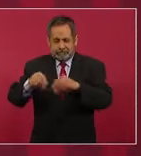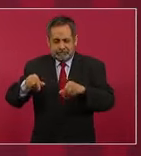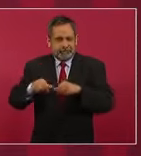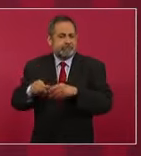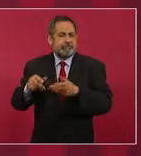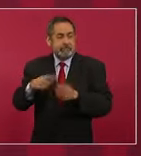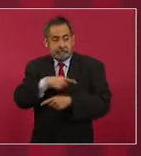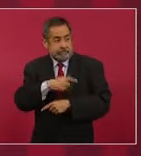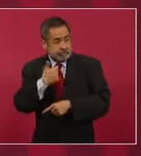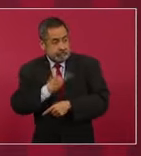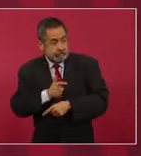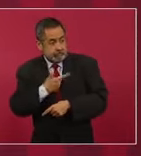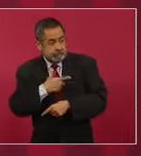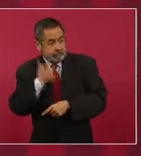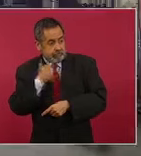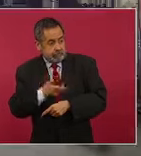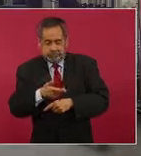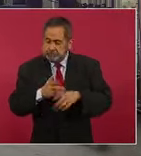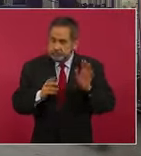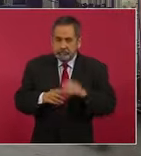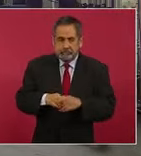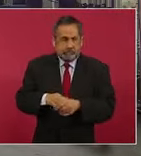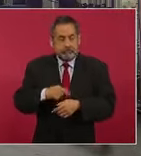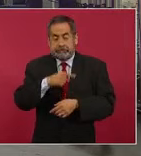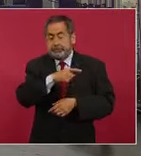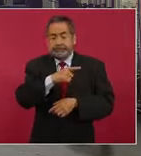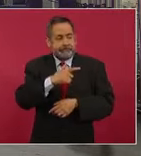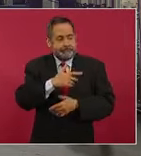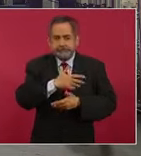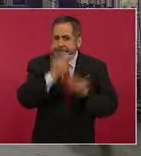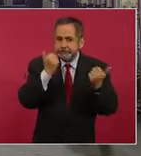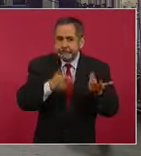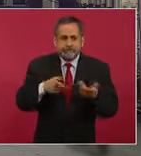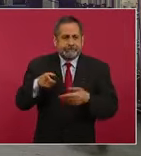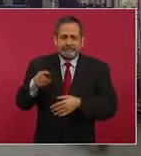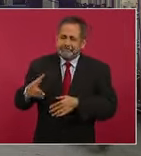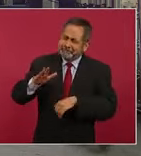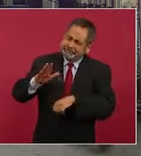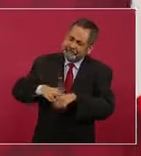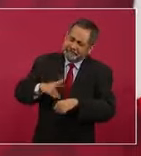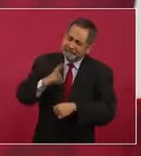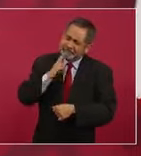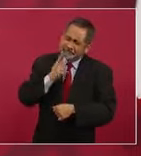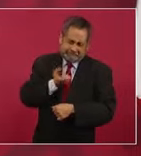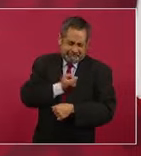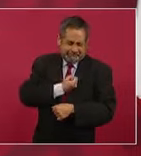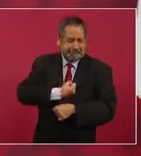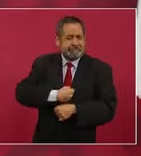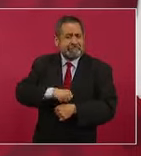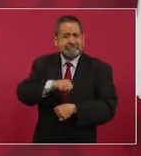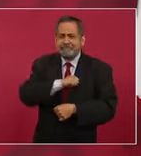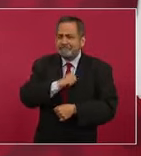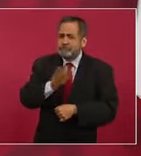sea, ya quisieran. Es lo más nutritivo que puede haber.